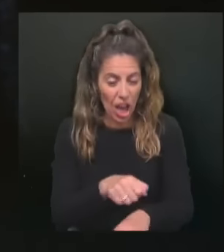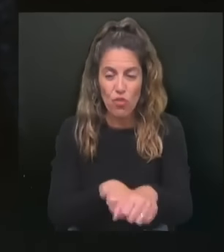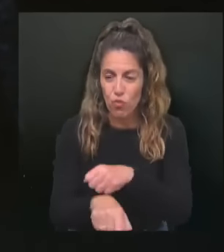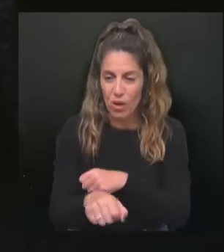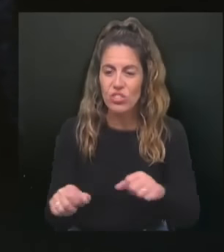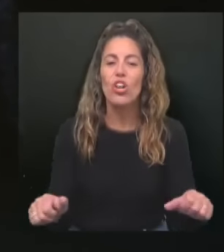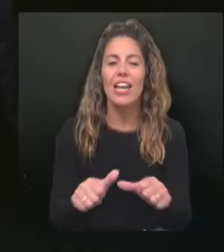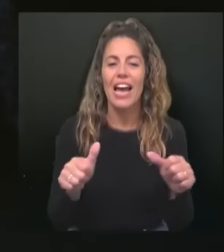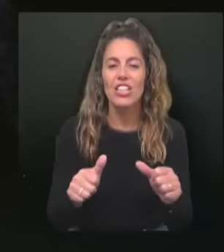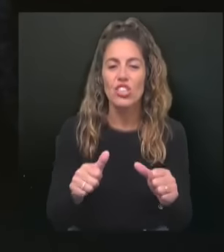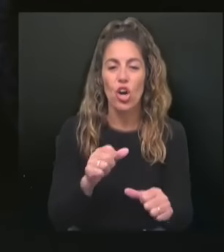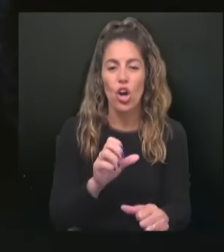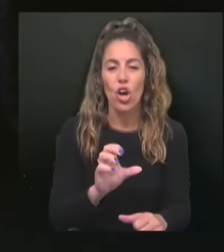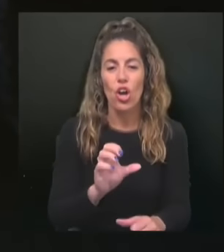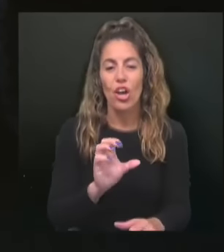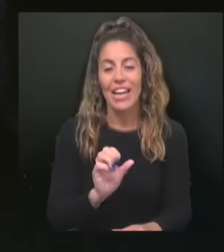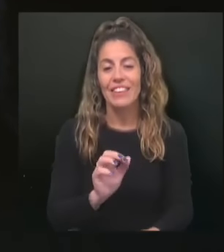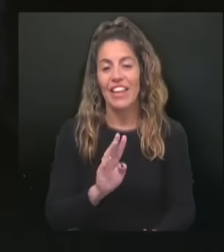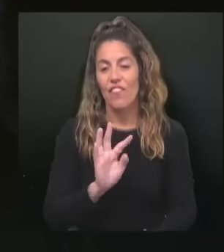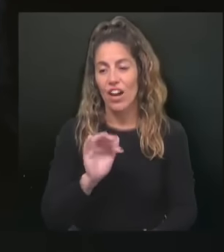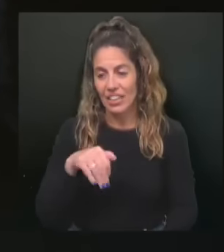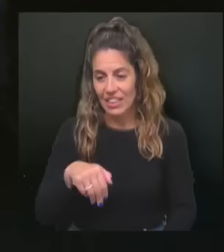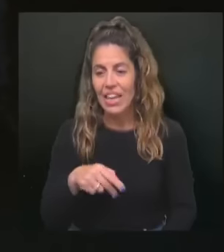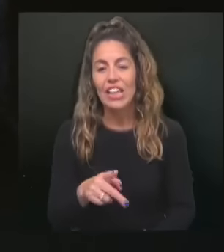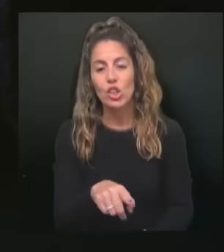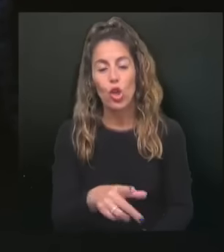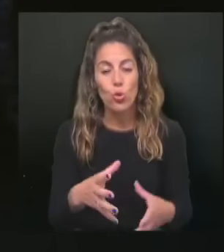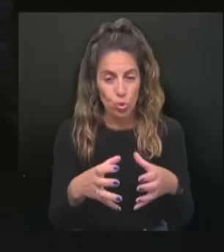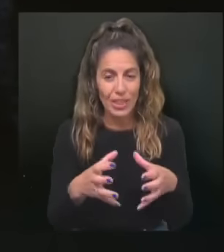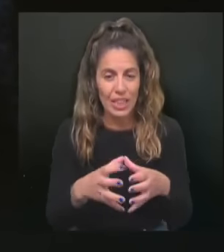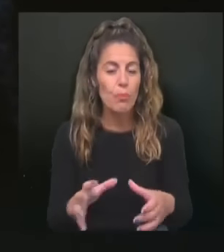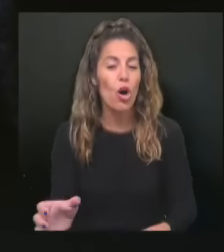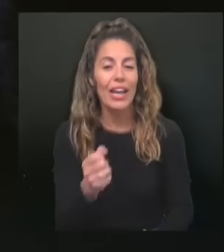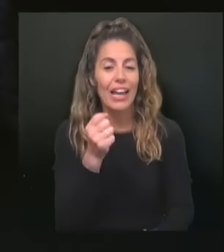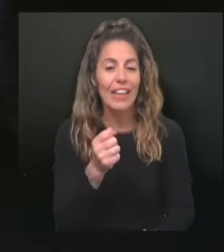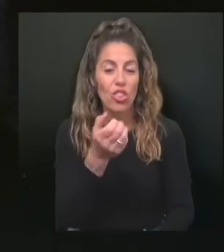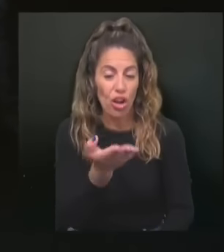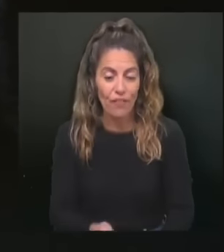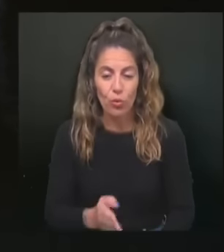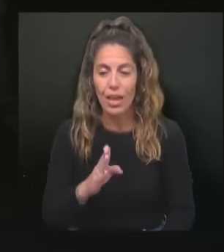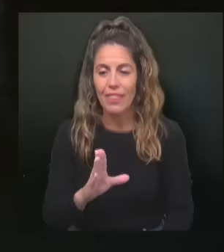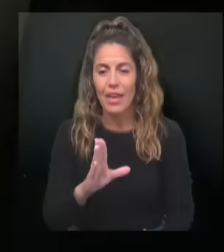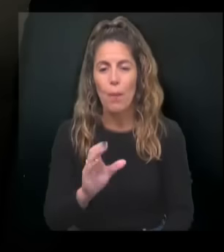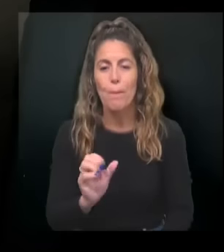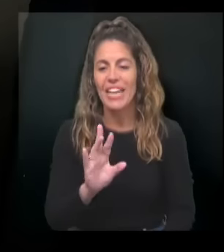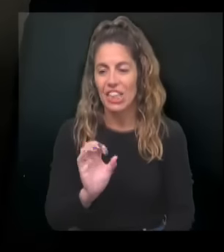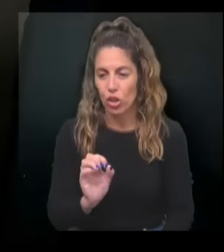que ha hecho Esteban y todo su equipo rescatando la figura de Perico, formidable